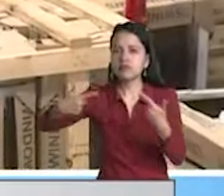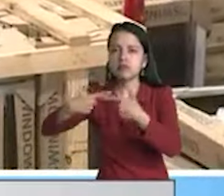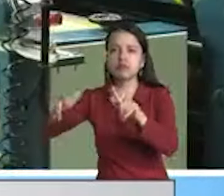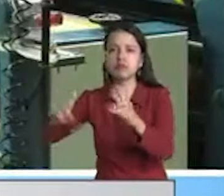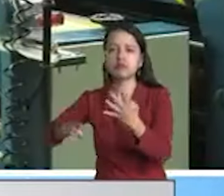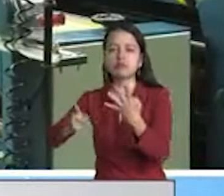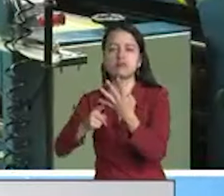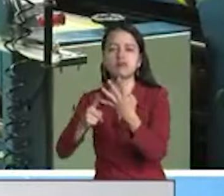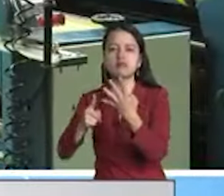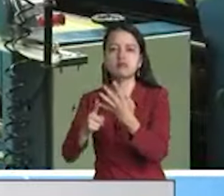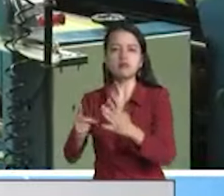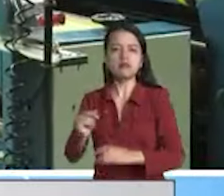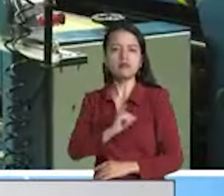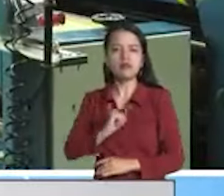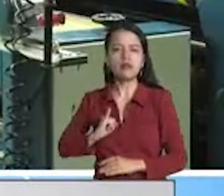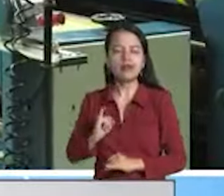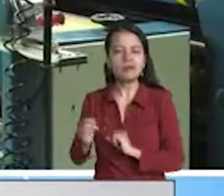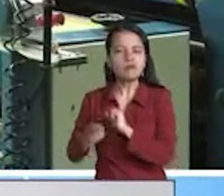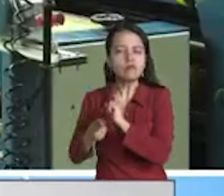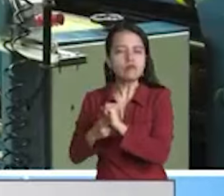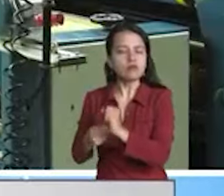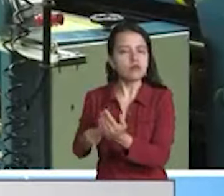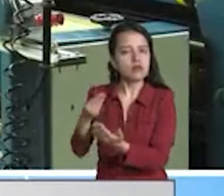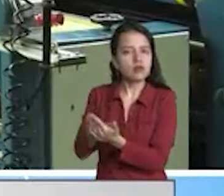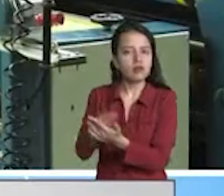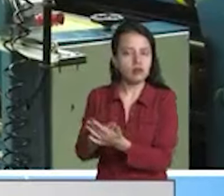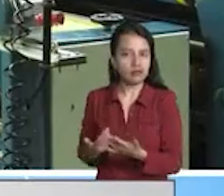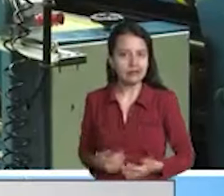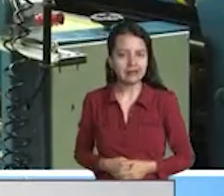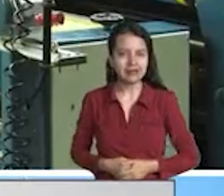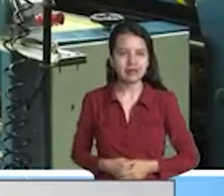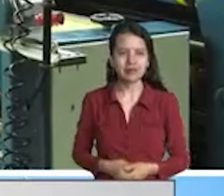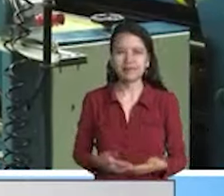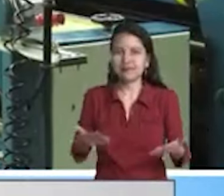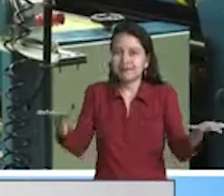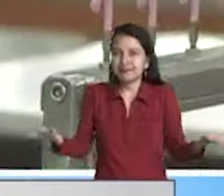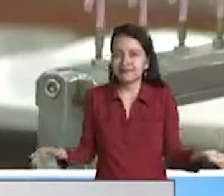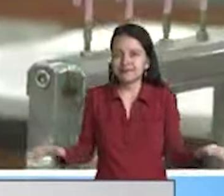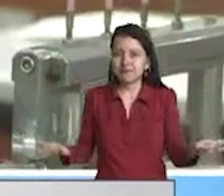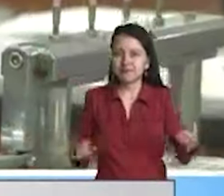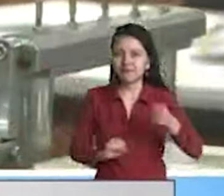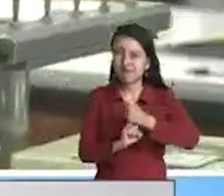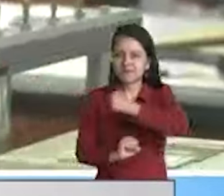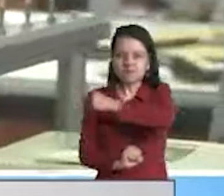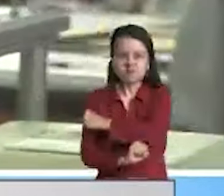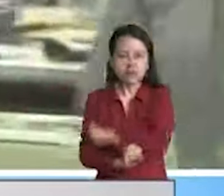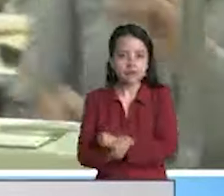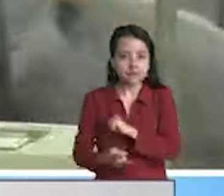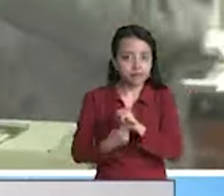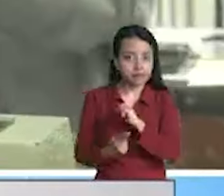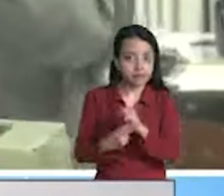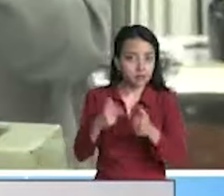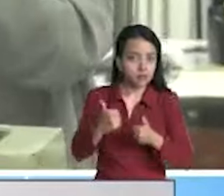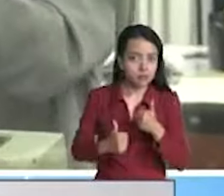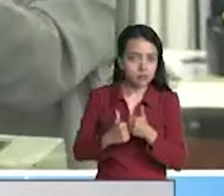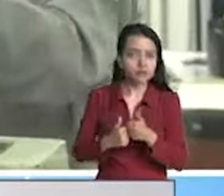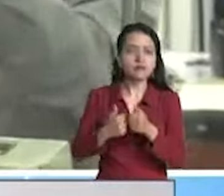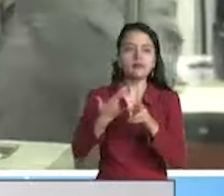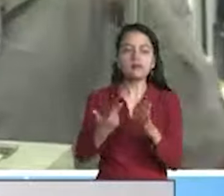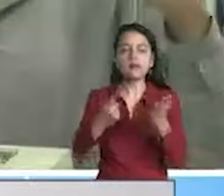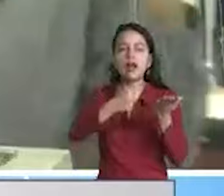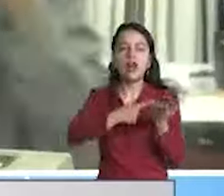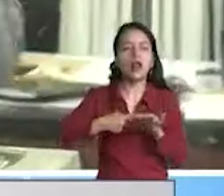de ahorro individual. El umbral lo que nos determina es qué tan robusto puede ser el ahorro o no. En el debate que ha salido